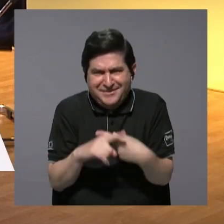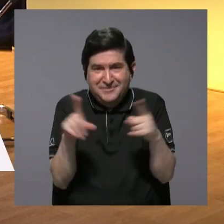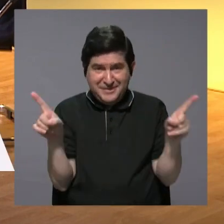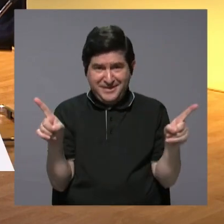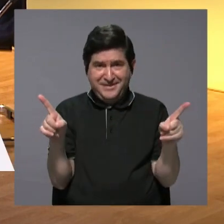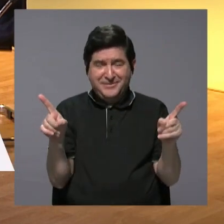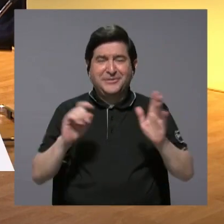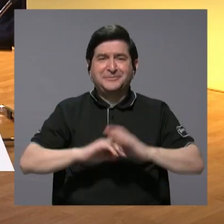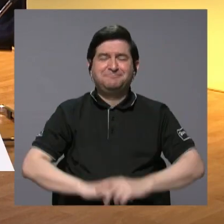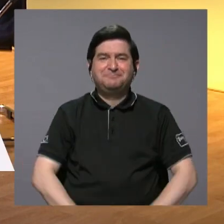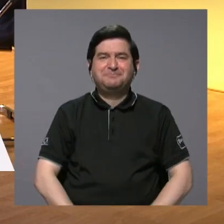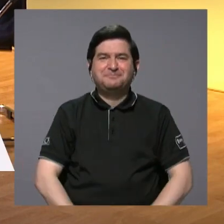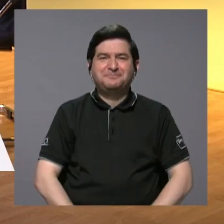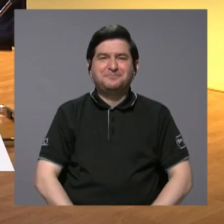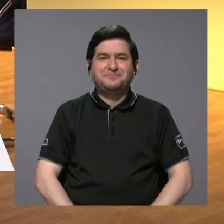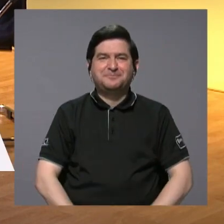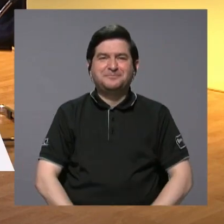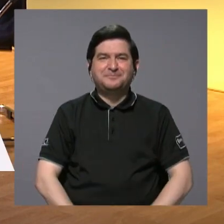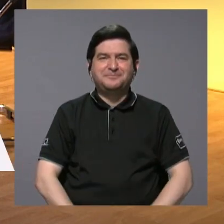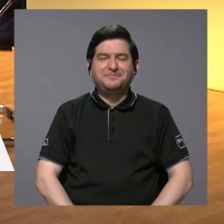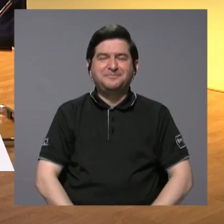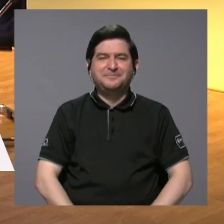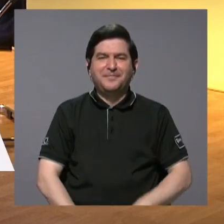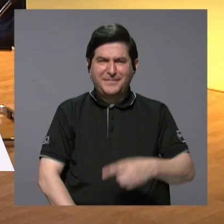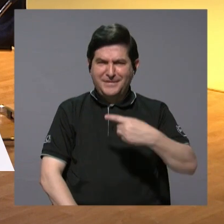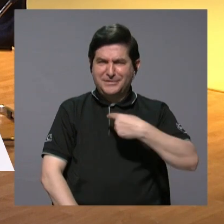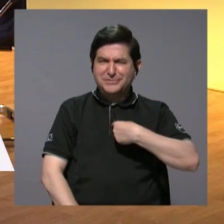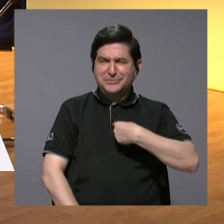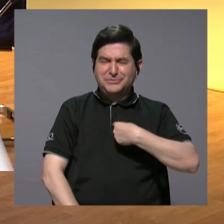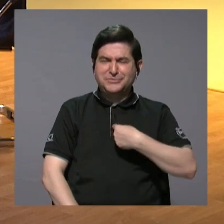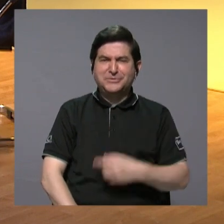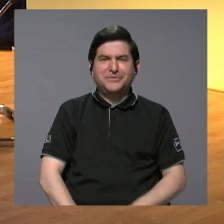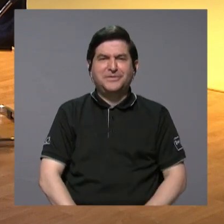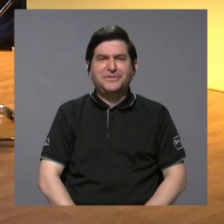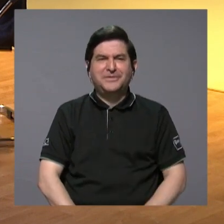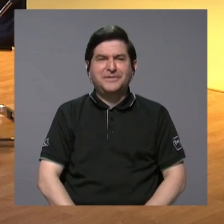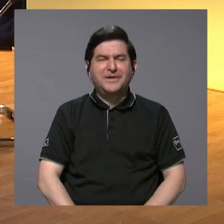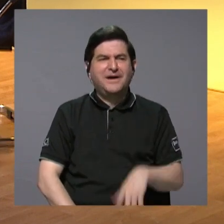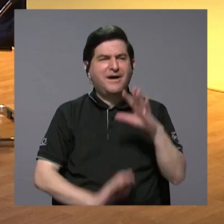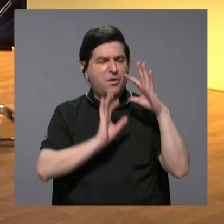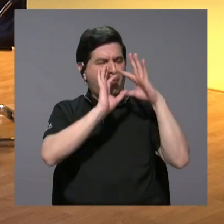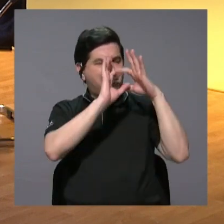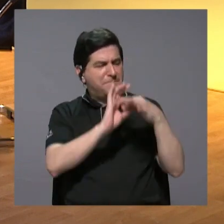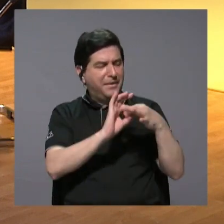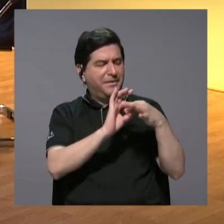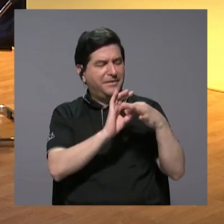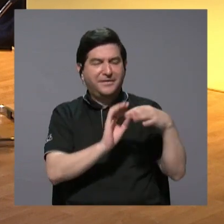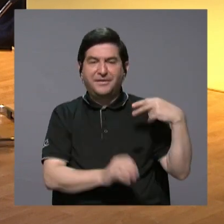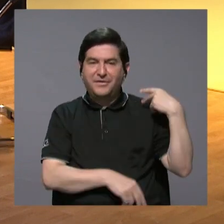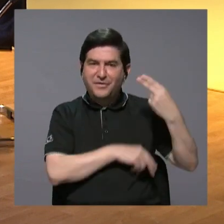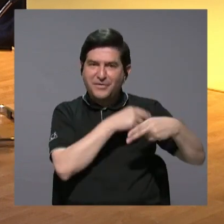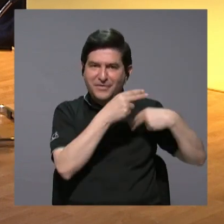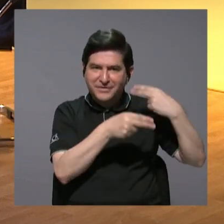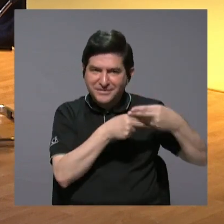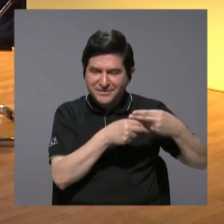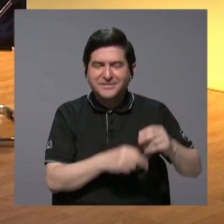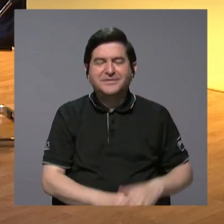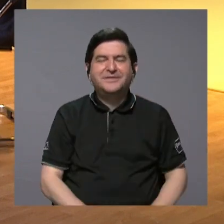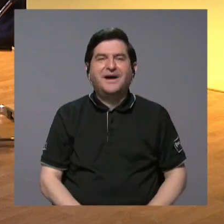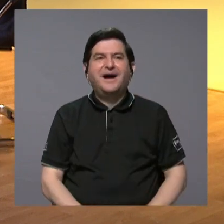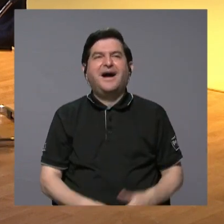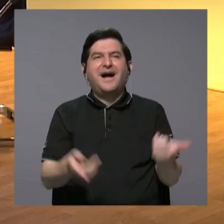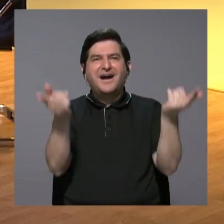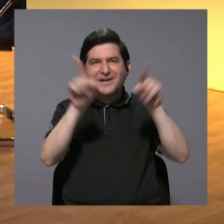Y entonces yo hice fue enlazar esa historia con algo que nos sucede